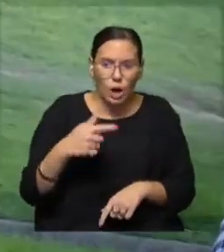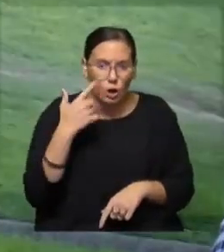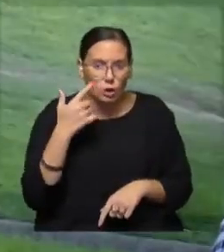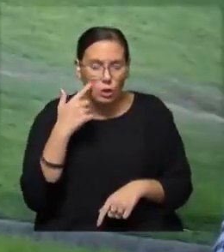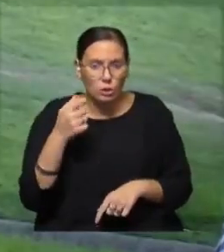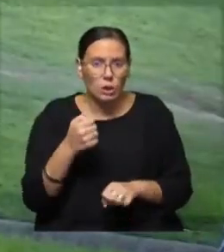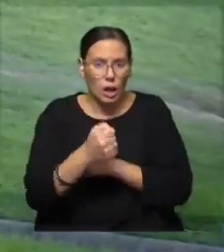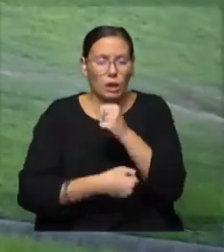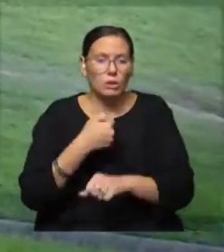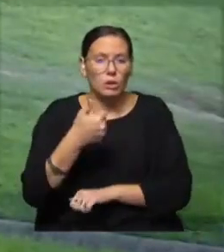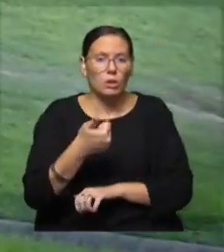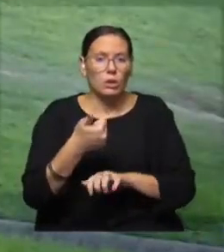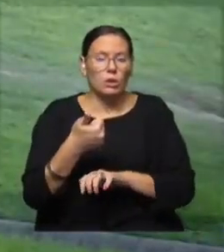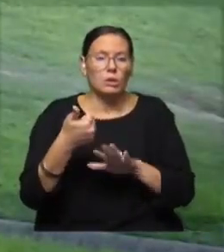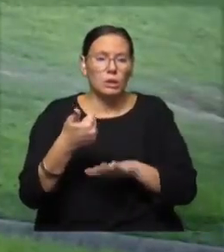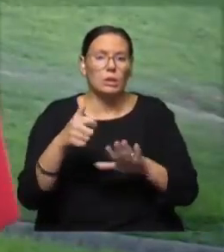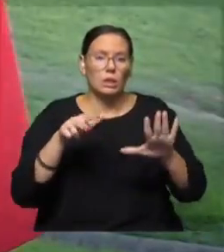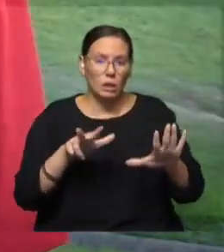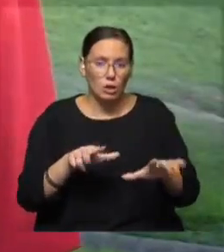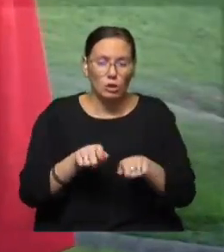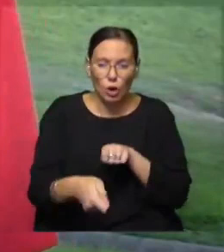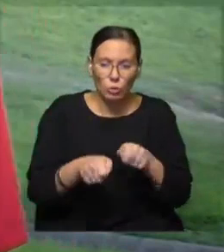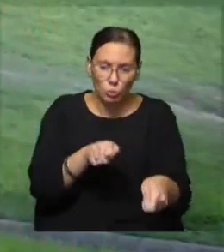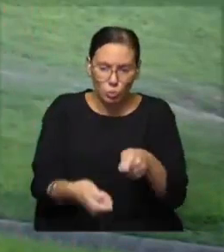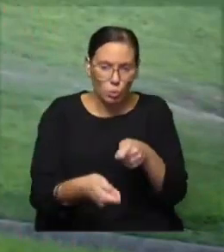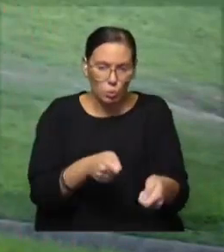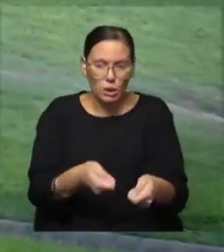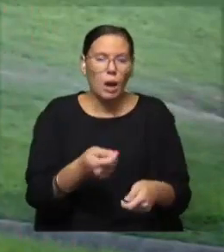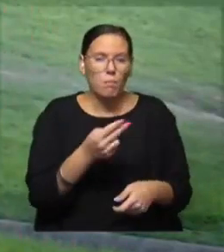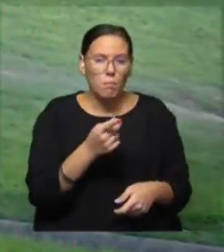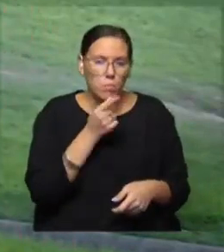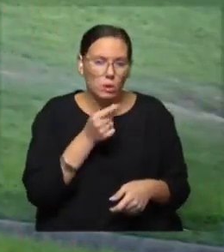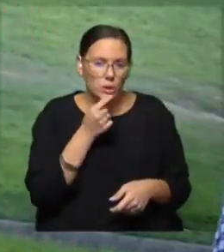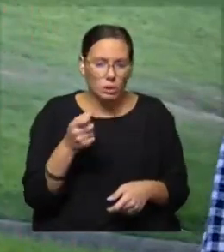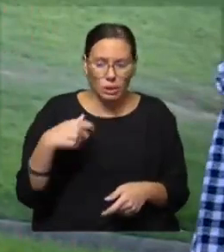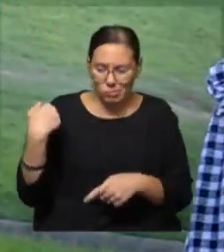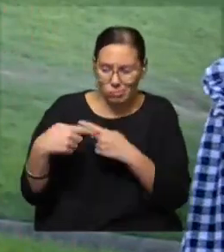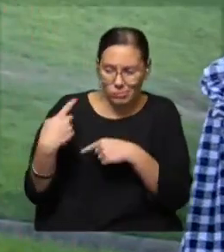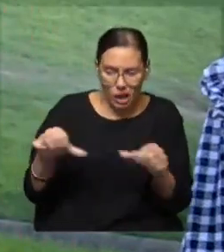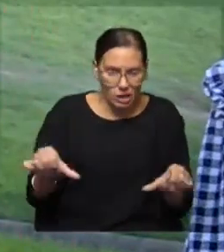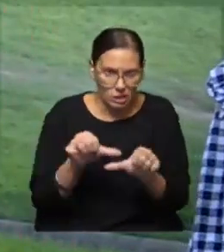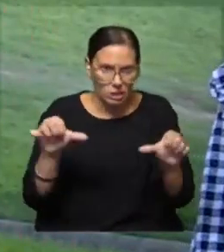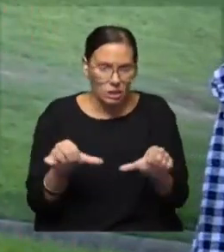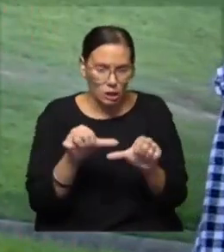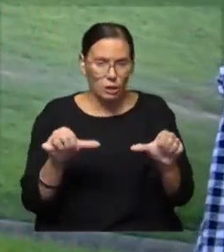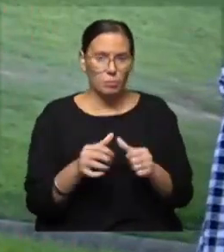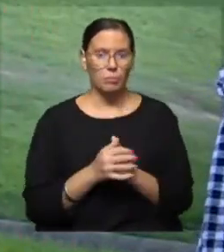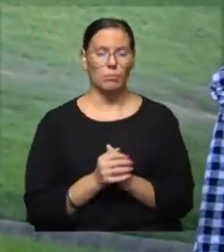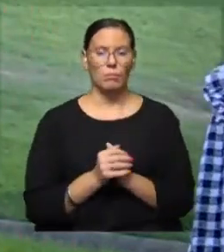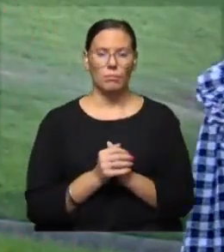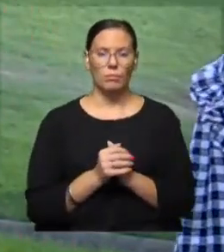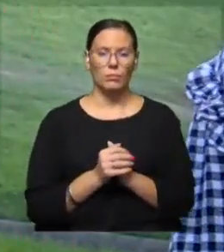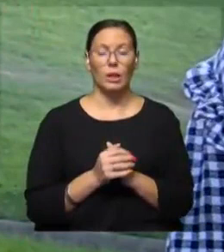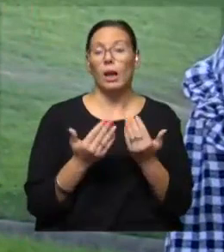desde el año 68 que las torturas en la policía eran habituales, ¿no? Así que,